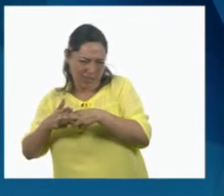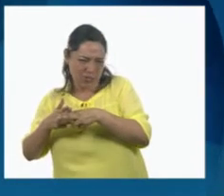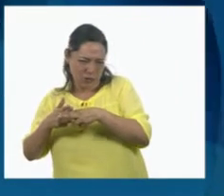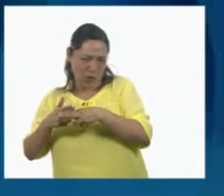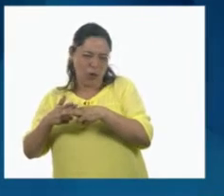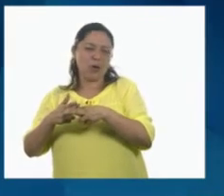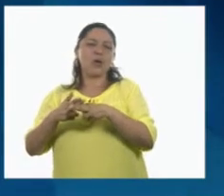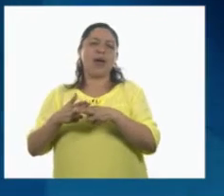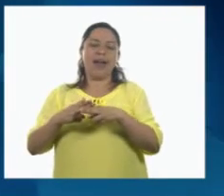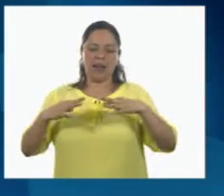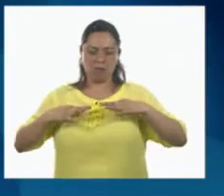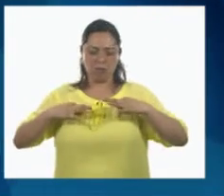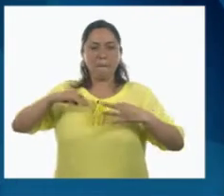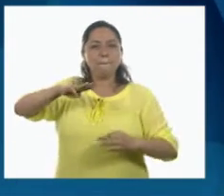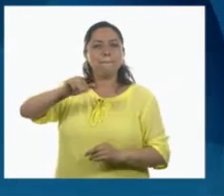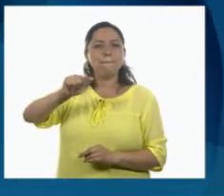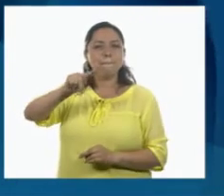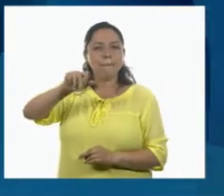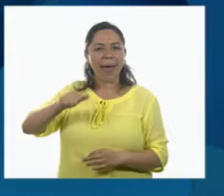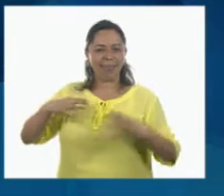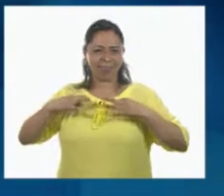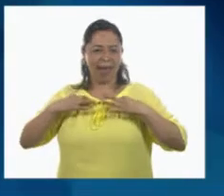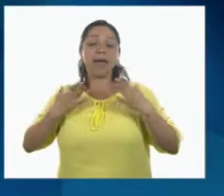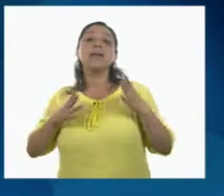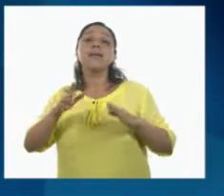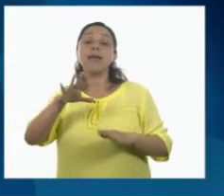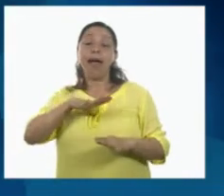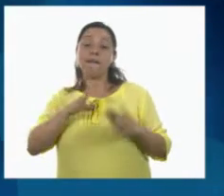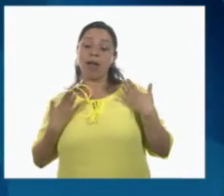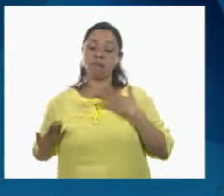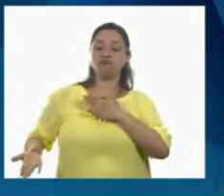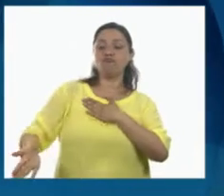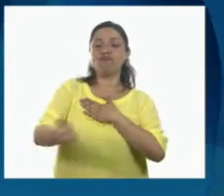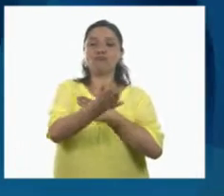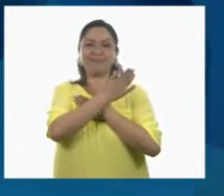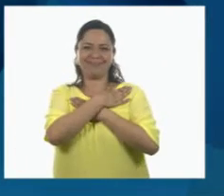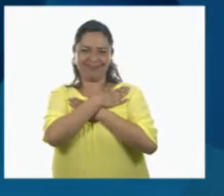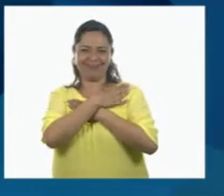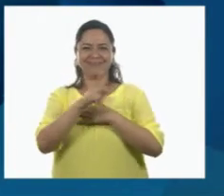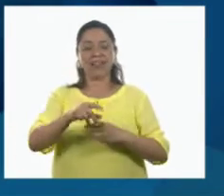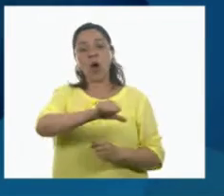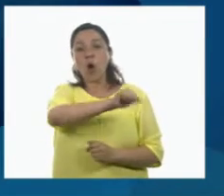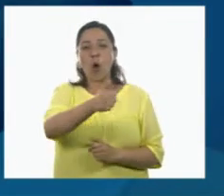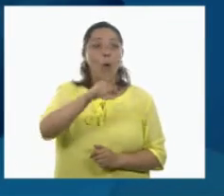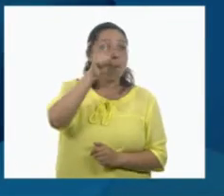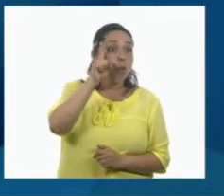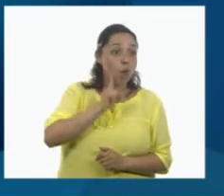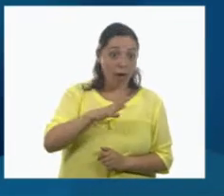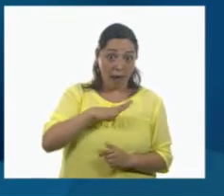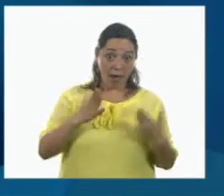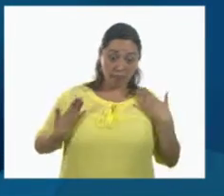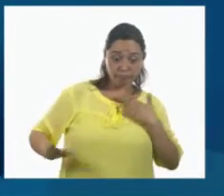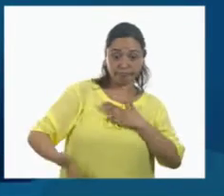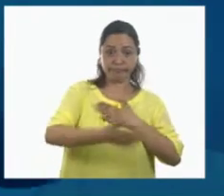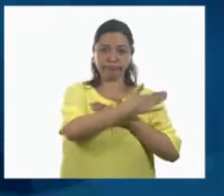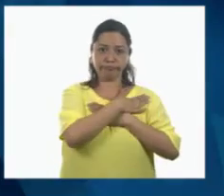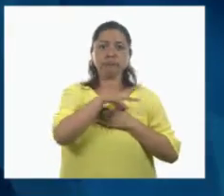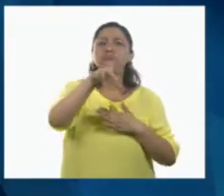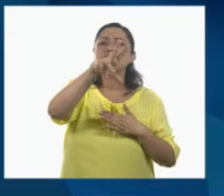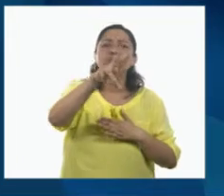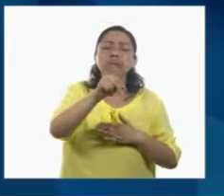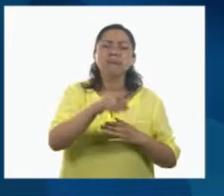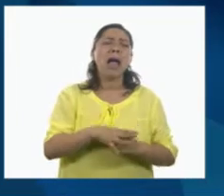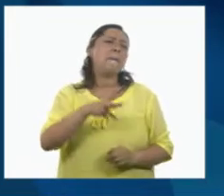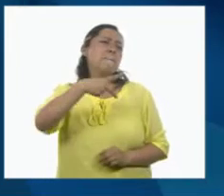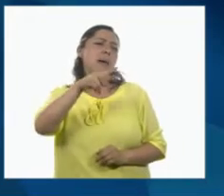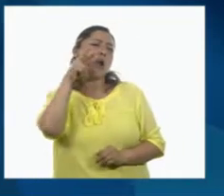de manta. Traían rebozos. Y por ejemplo, aquí la mujer no trae un rebozo. Pero tampoco se ve su ropa